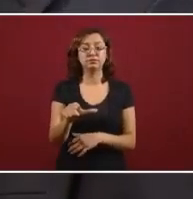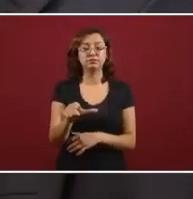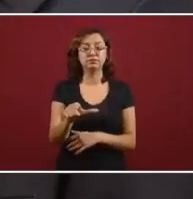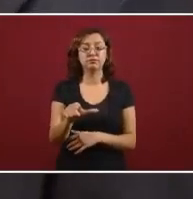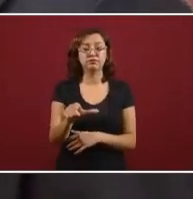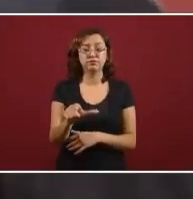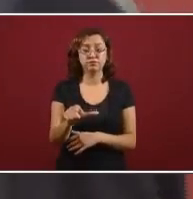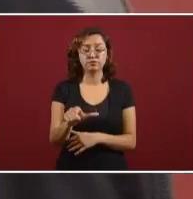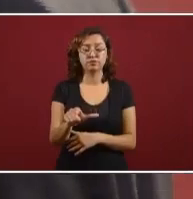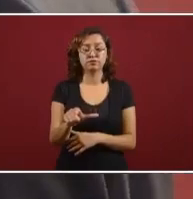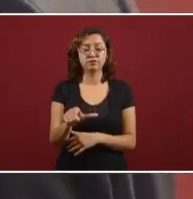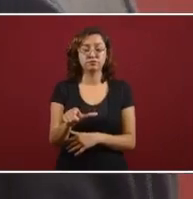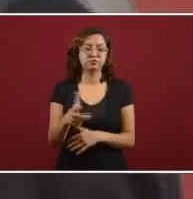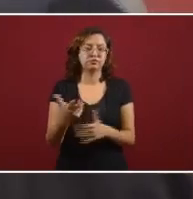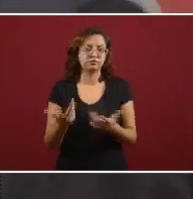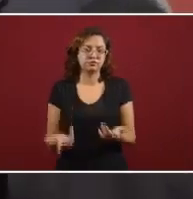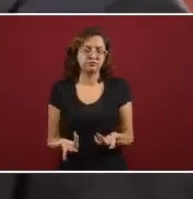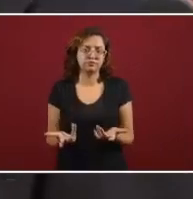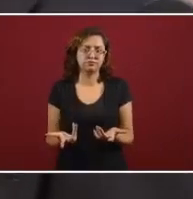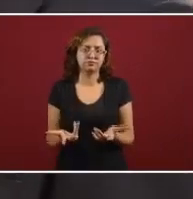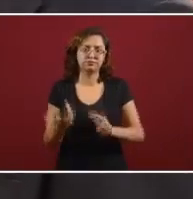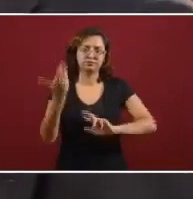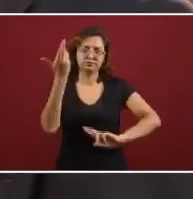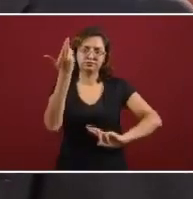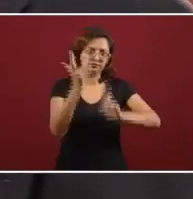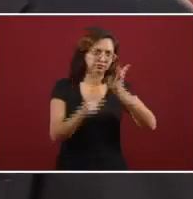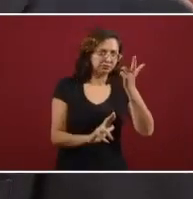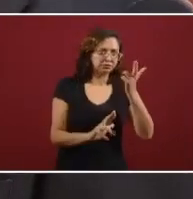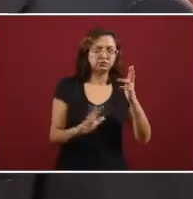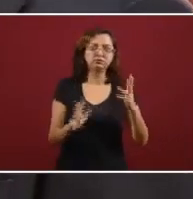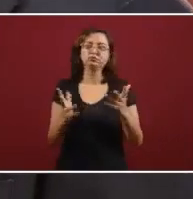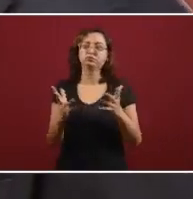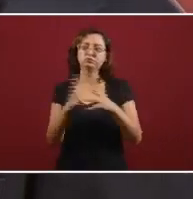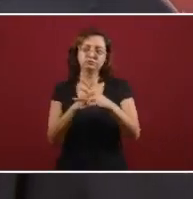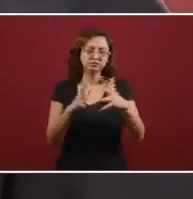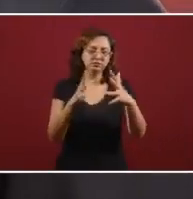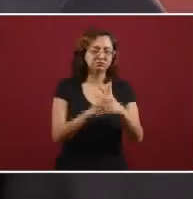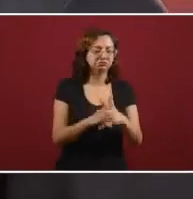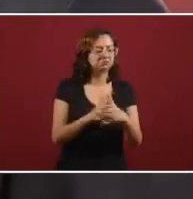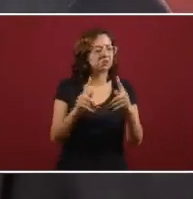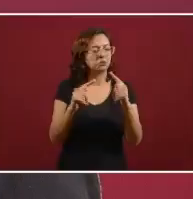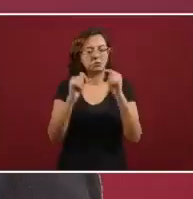a pesar de la revolución,